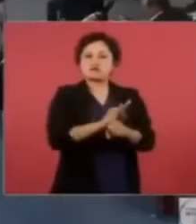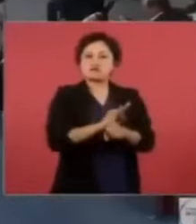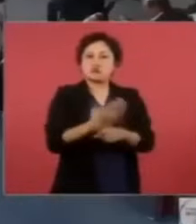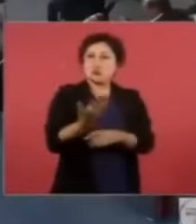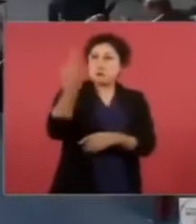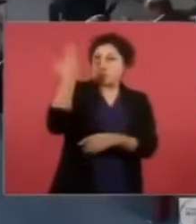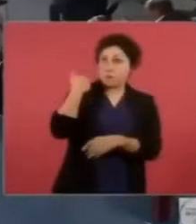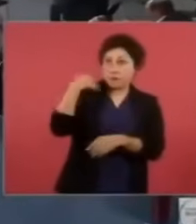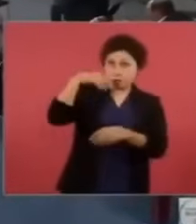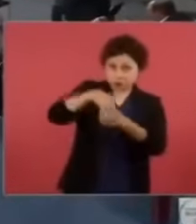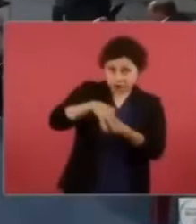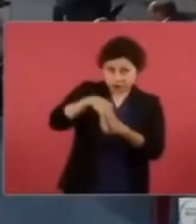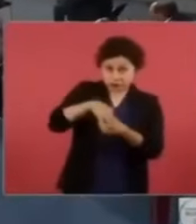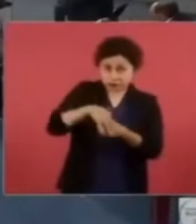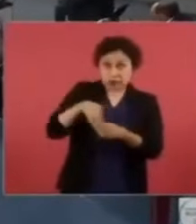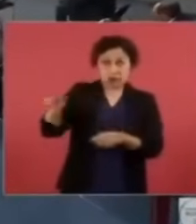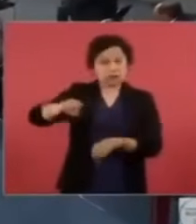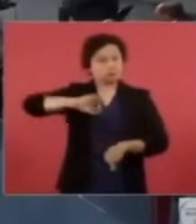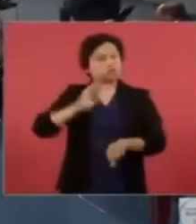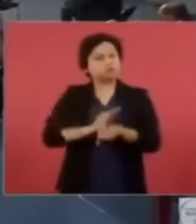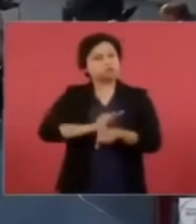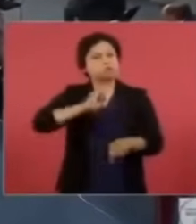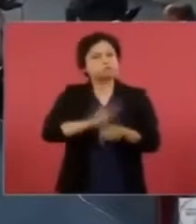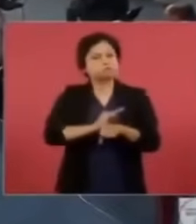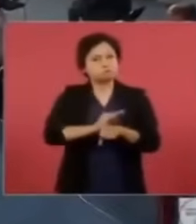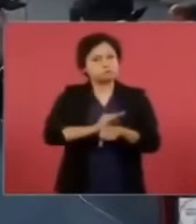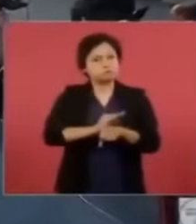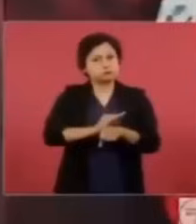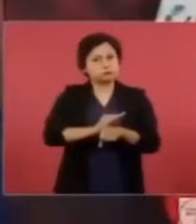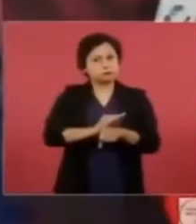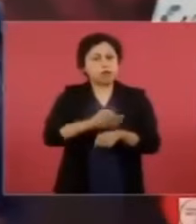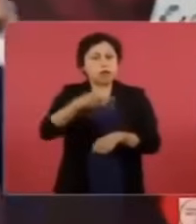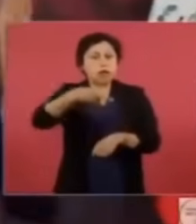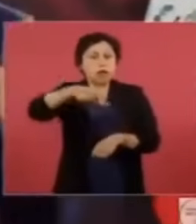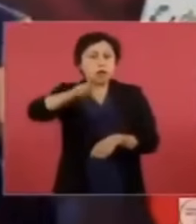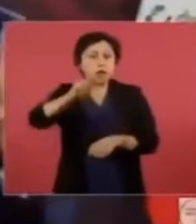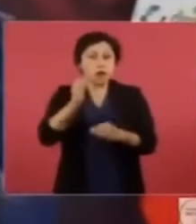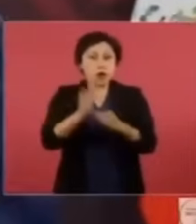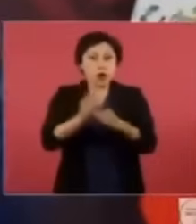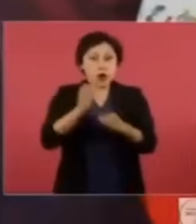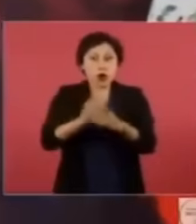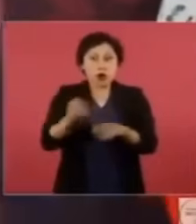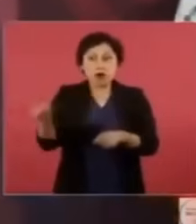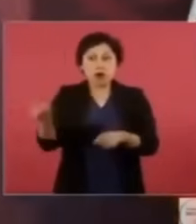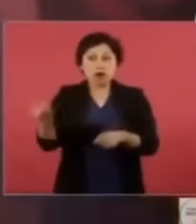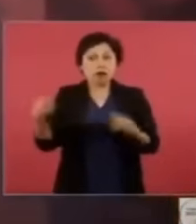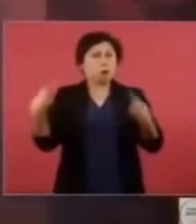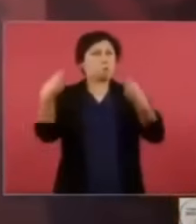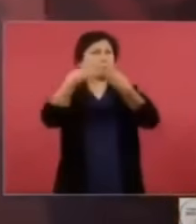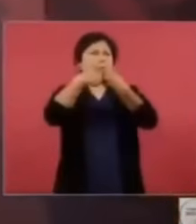que reivindicar es que México es la casa de todas y todos digo